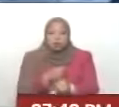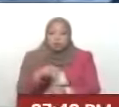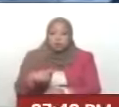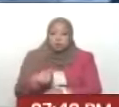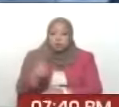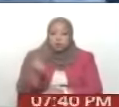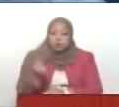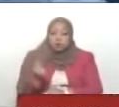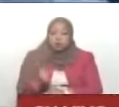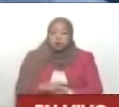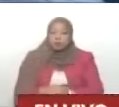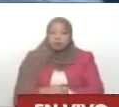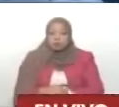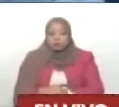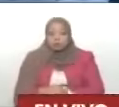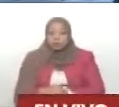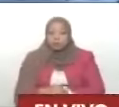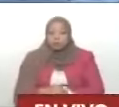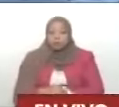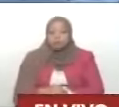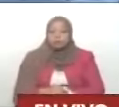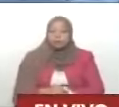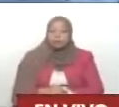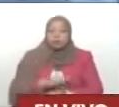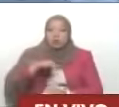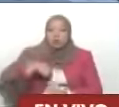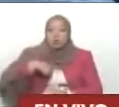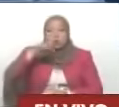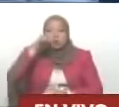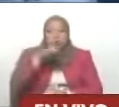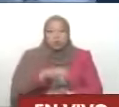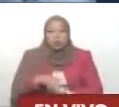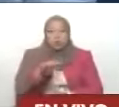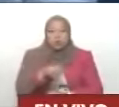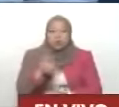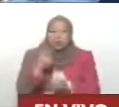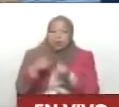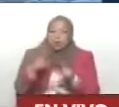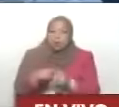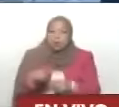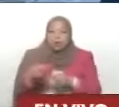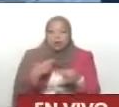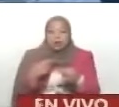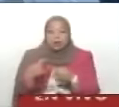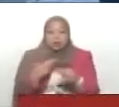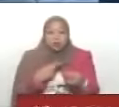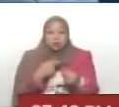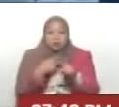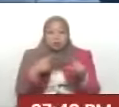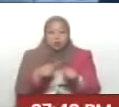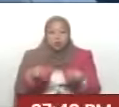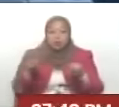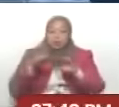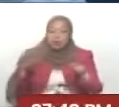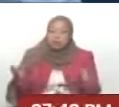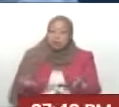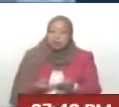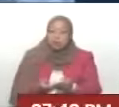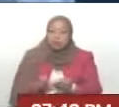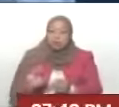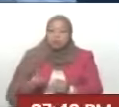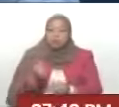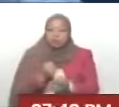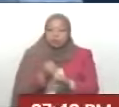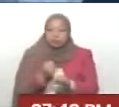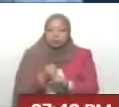economía para mejores condiciones para nuestro pueblo y diversificar el relacionamiento en el mundo por primera